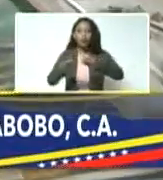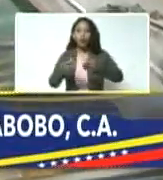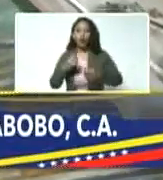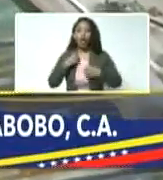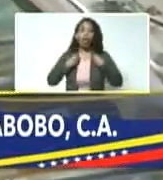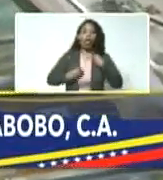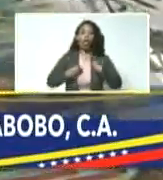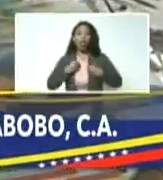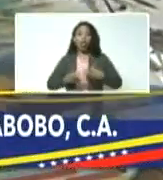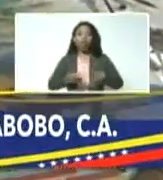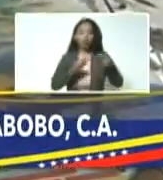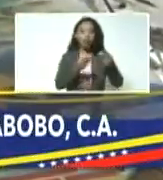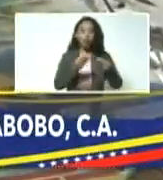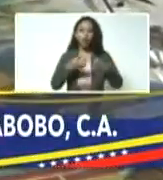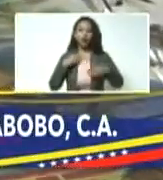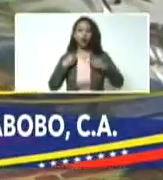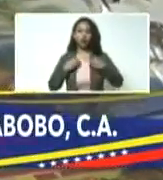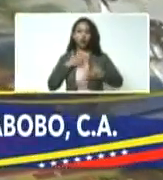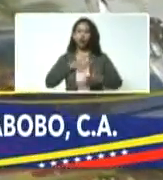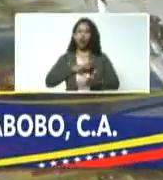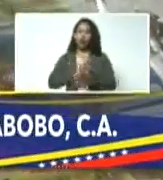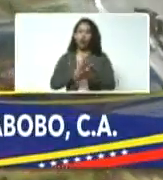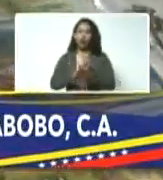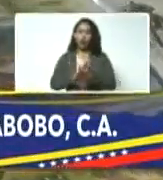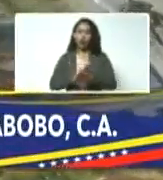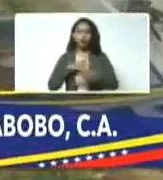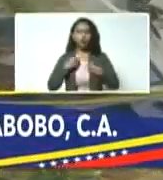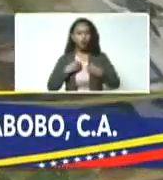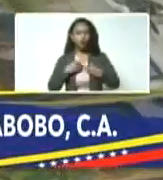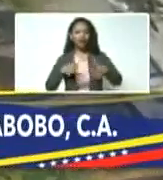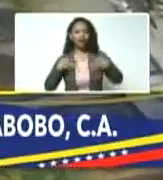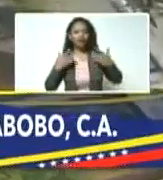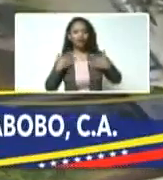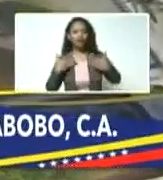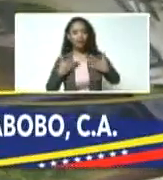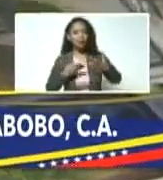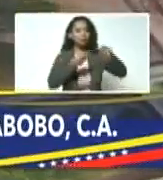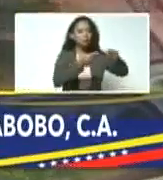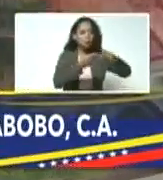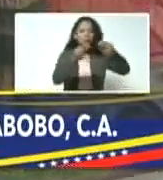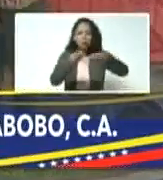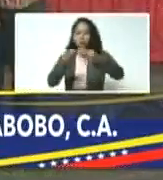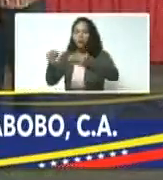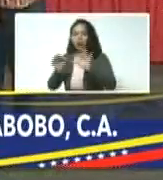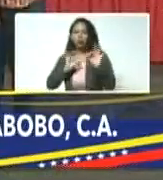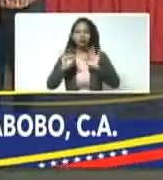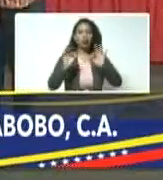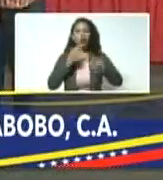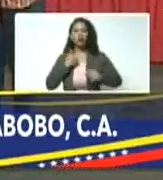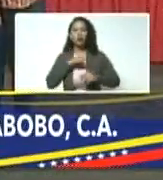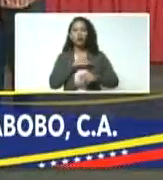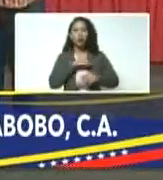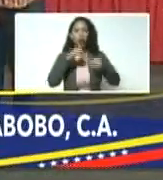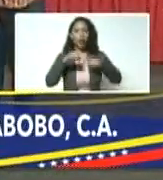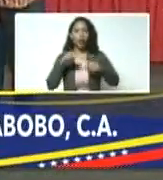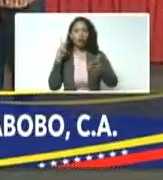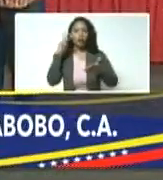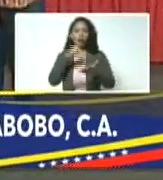esta entrega, sino que sea una angustia serena, calmada y de alegría, con esa alegría que nos preparamos nosotros el